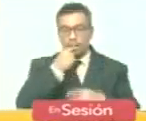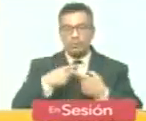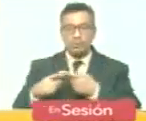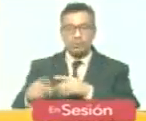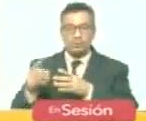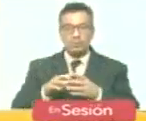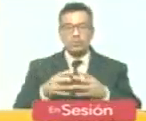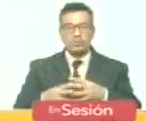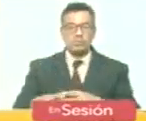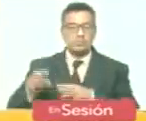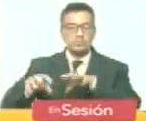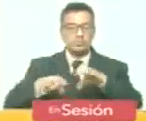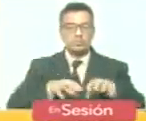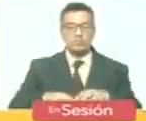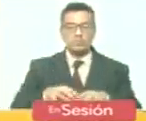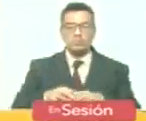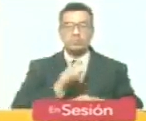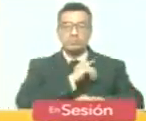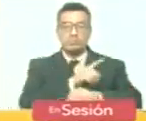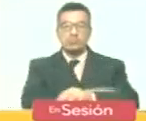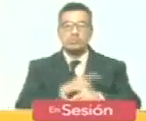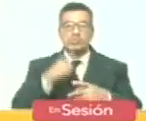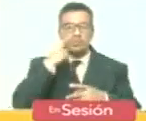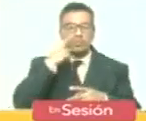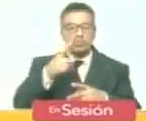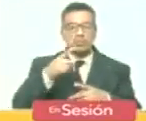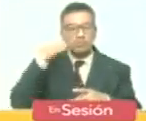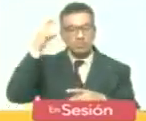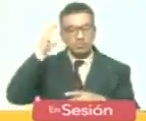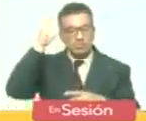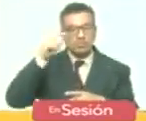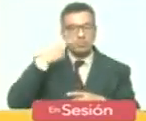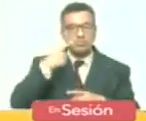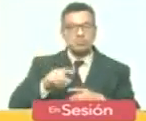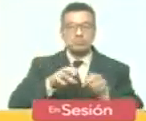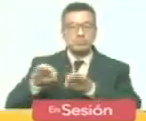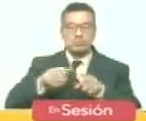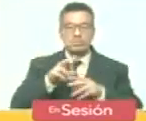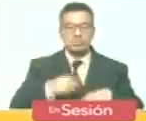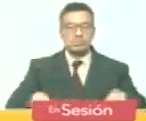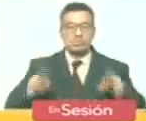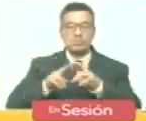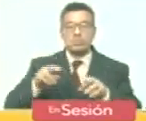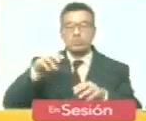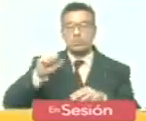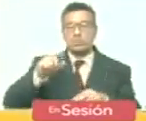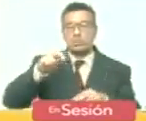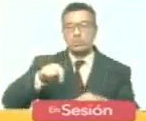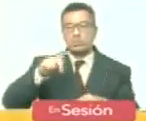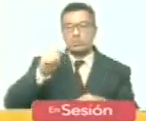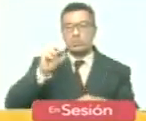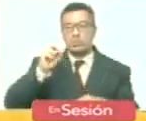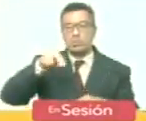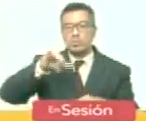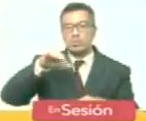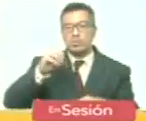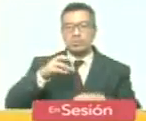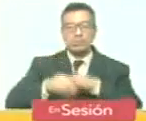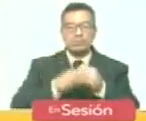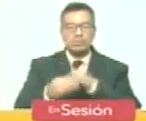entre los Estados, sobre todo entre potencias nucleares. Vista la conciencia que hay del secretario general de Naciones Unidas, Antonio Guterres, después de las afirmaciones que ha